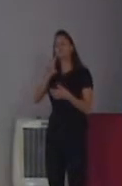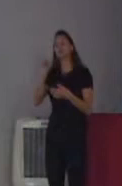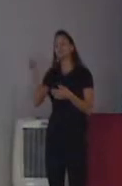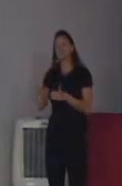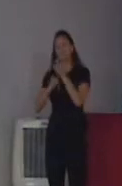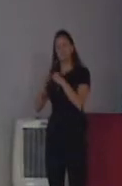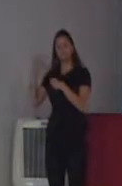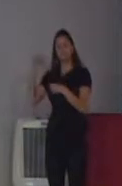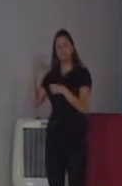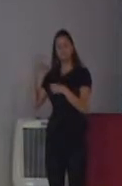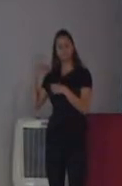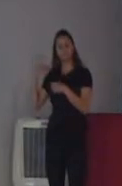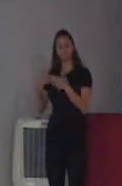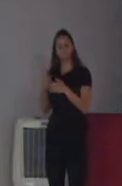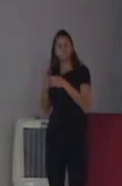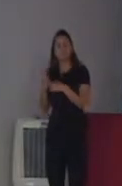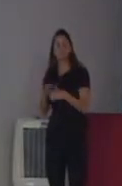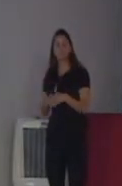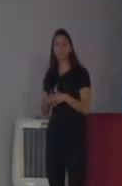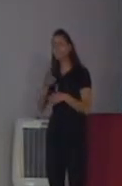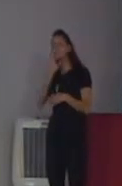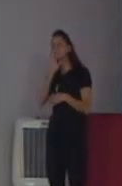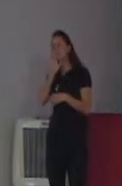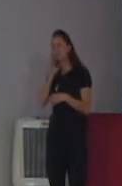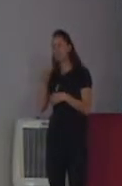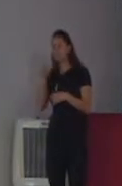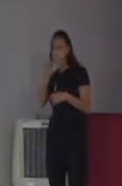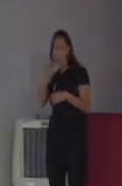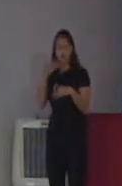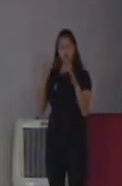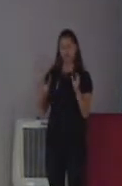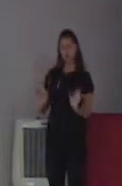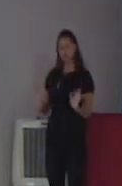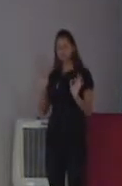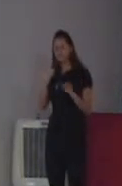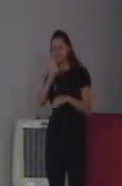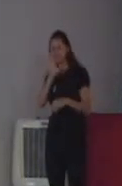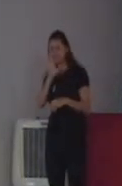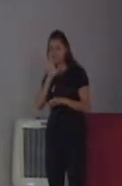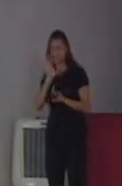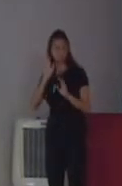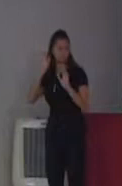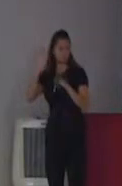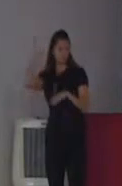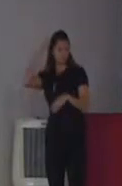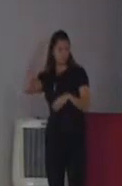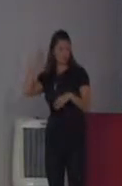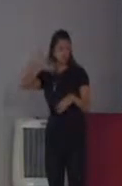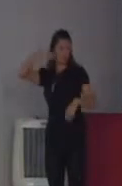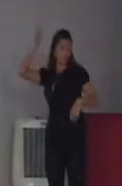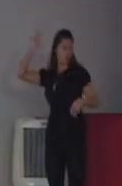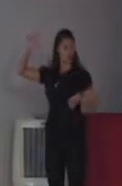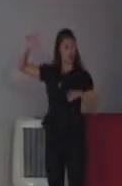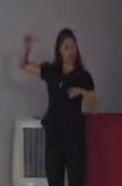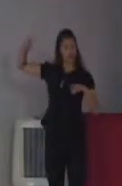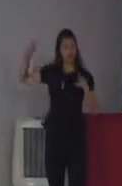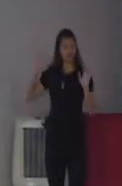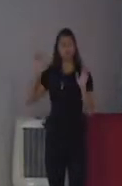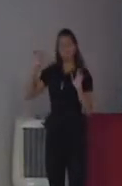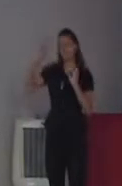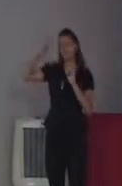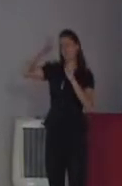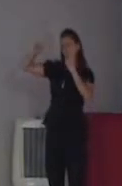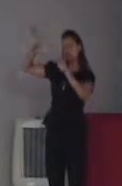200 años. A principios del siglo XIX. ¿Qué tendría? ¿Quiénes eran los que tenían el mejor cuerpo? Los blancos, sí.